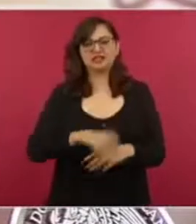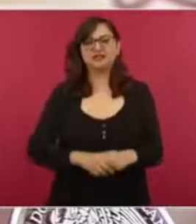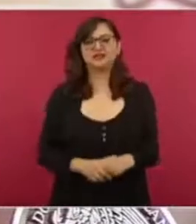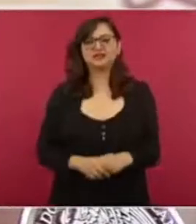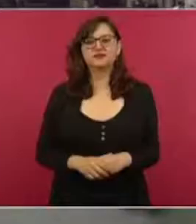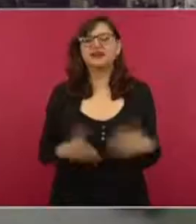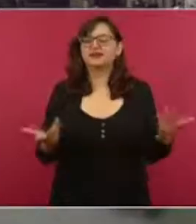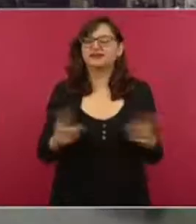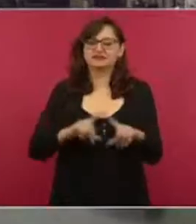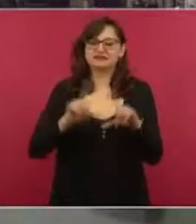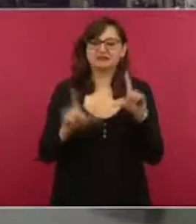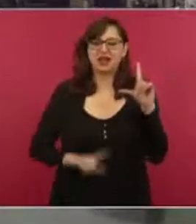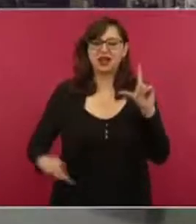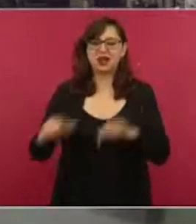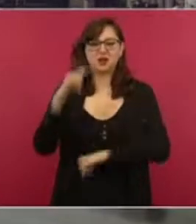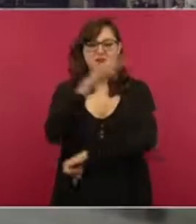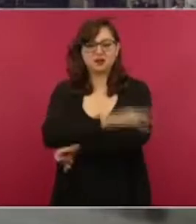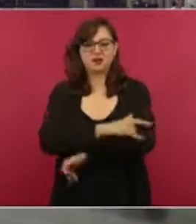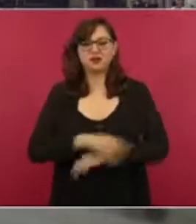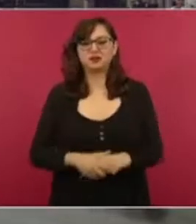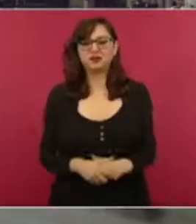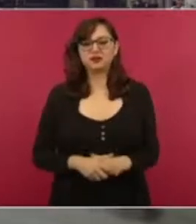mexicanas.